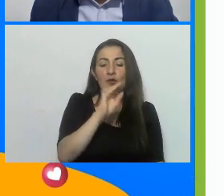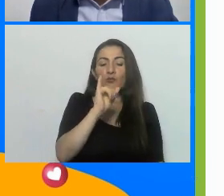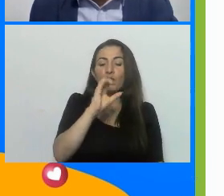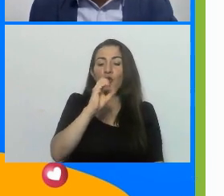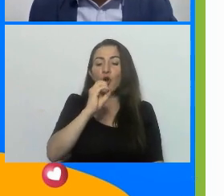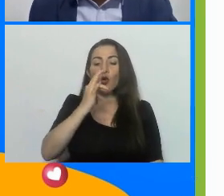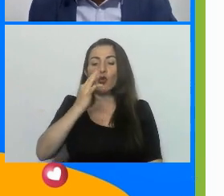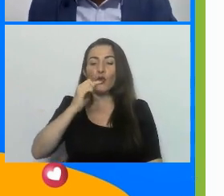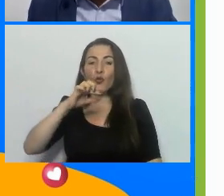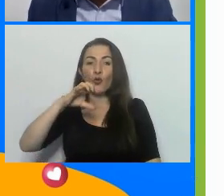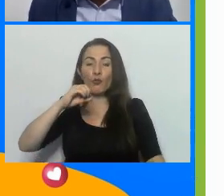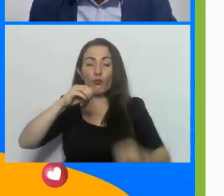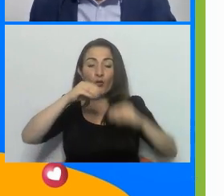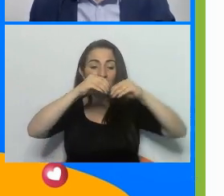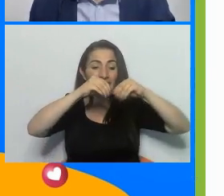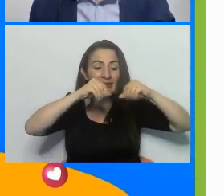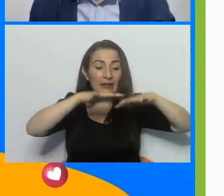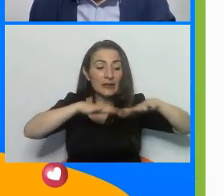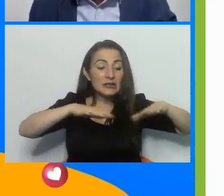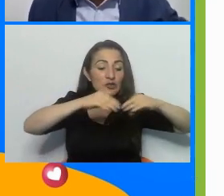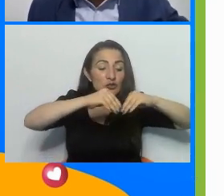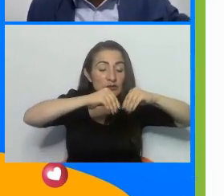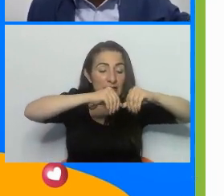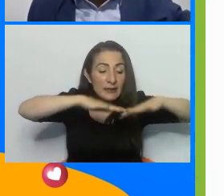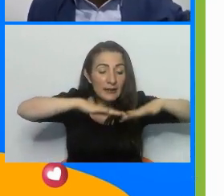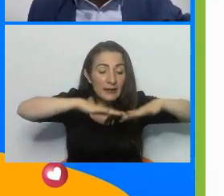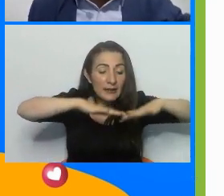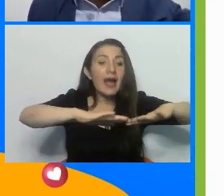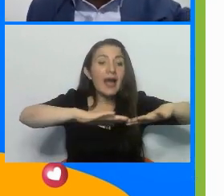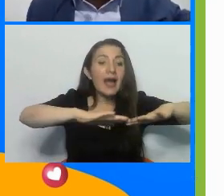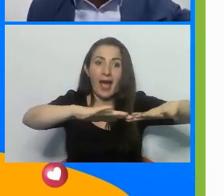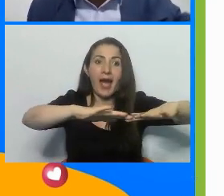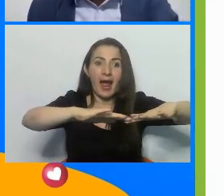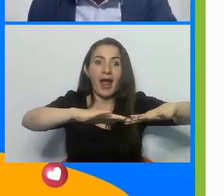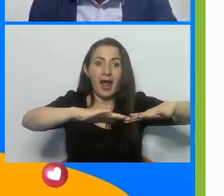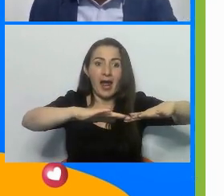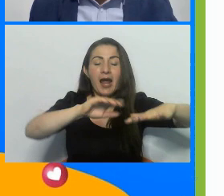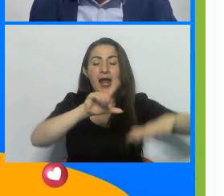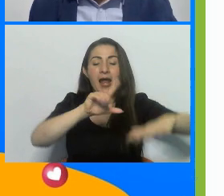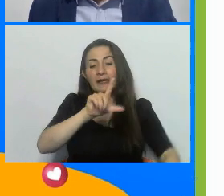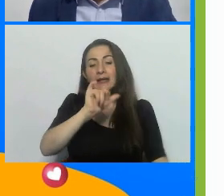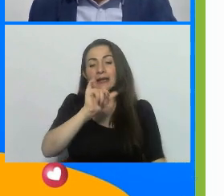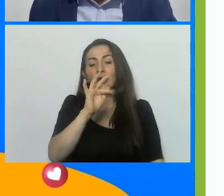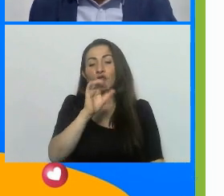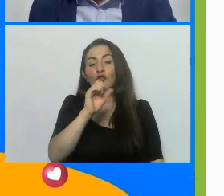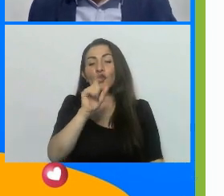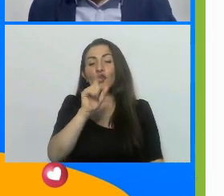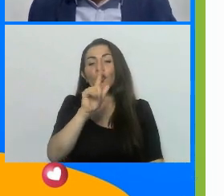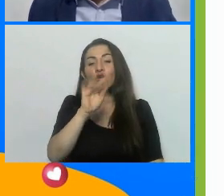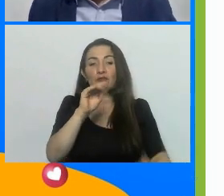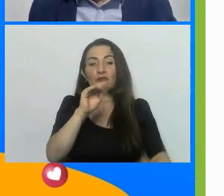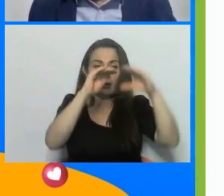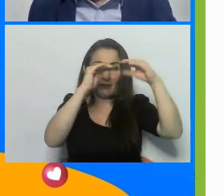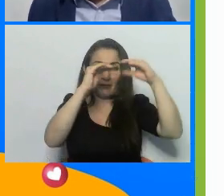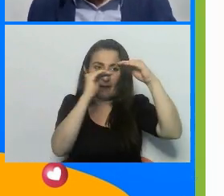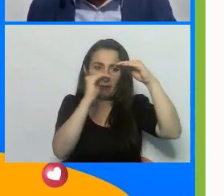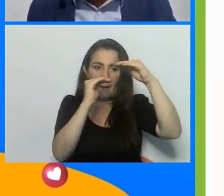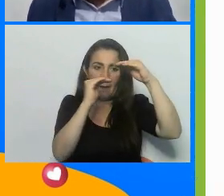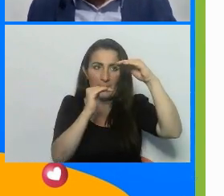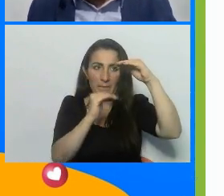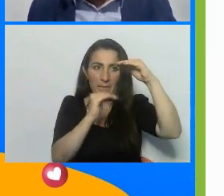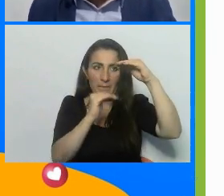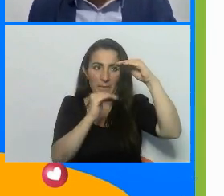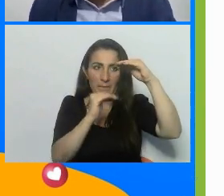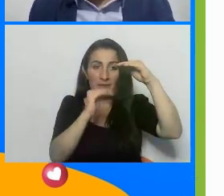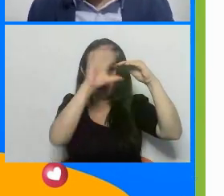ecosistemas terrestres es el suelo, claro, es el suelo, la litosfera, mientras que el biotopo del ecosistema acuático es el